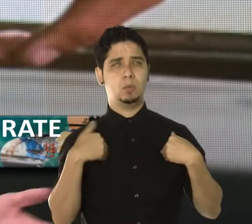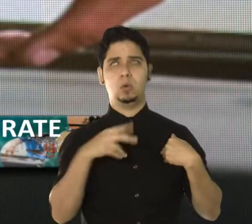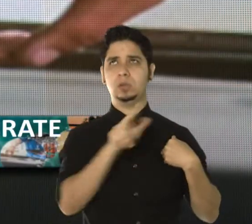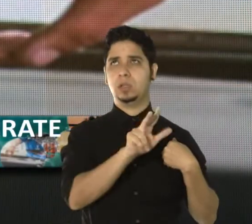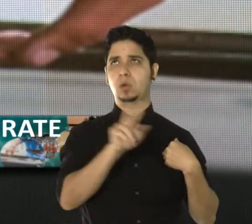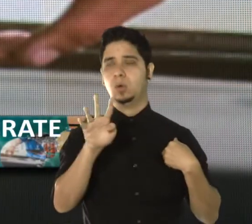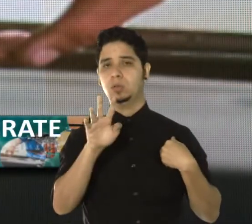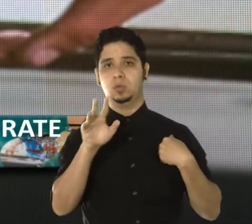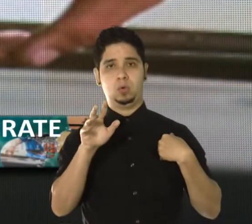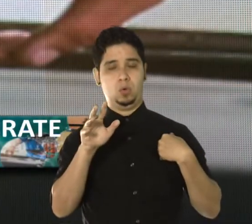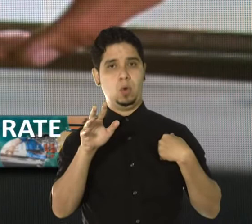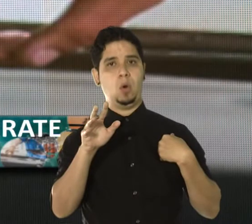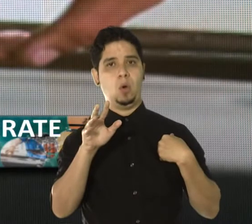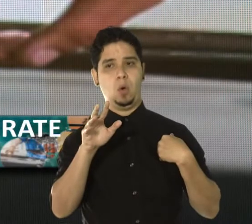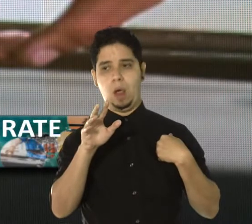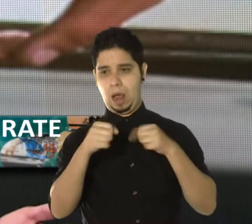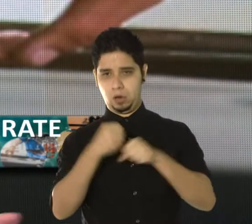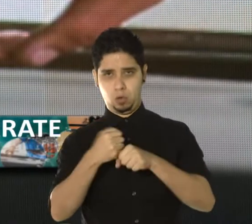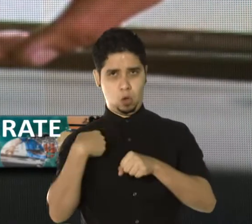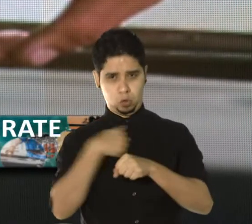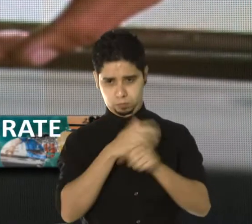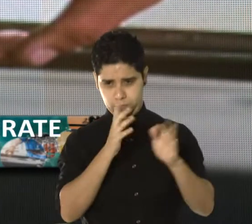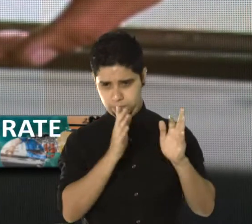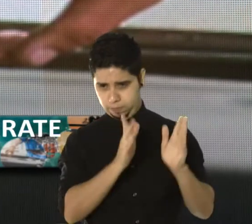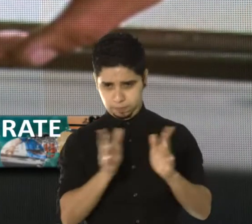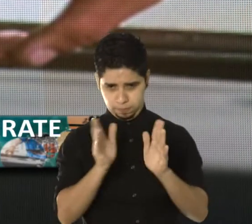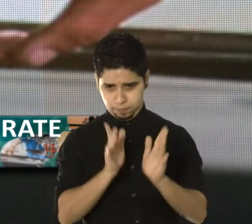esta faceta de planificación y de